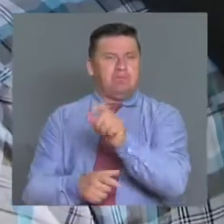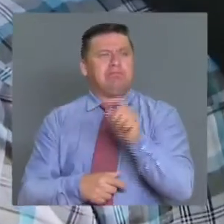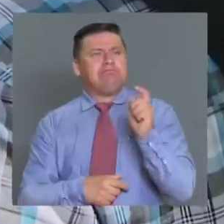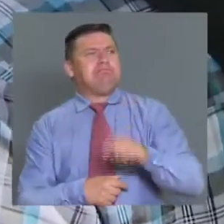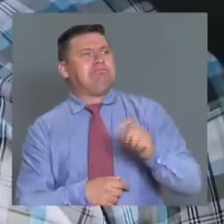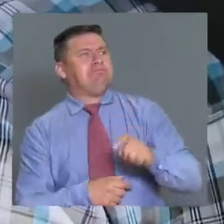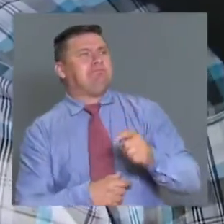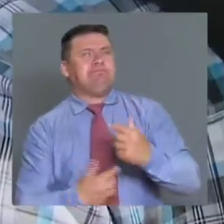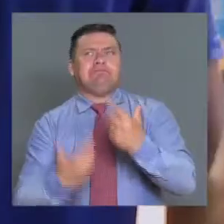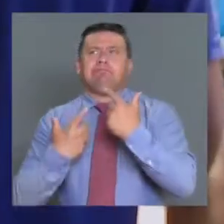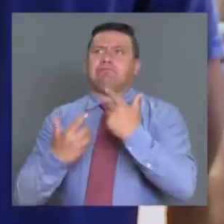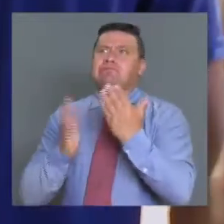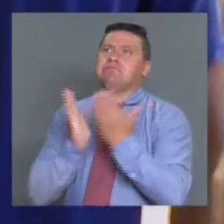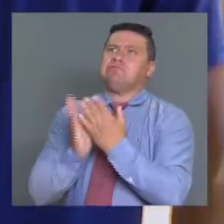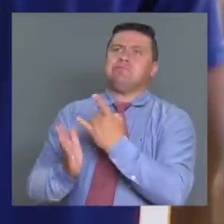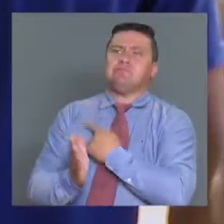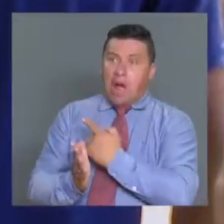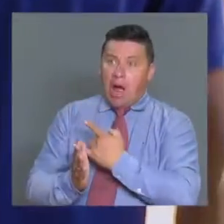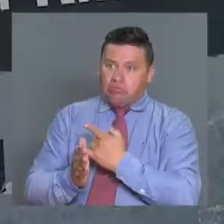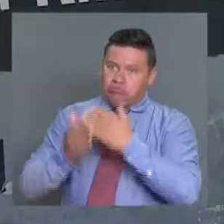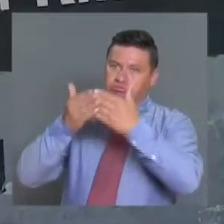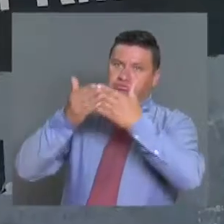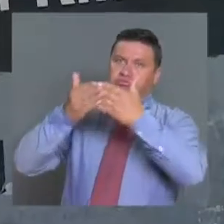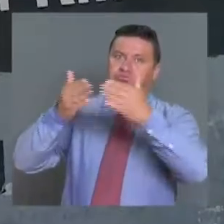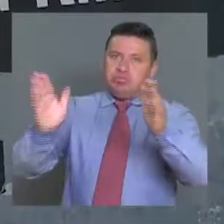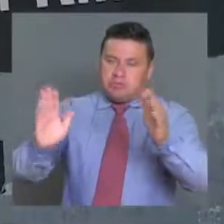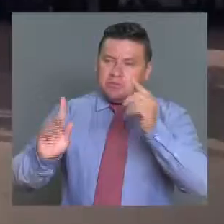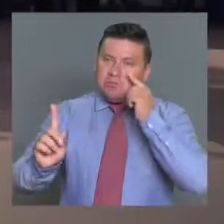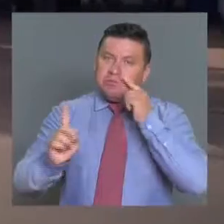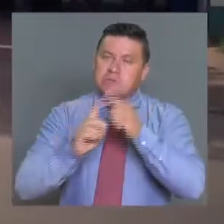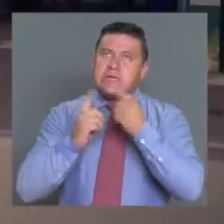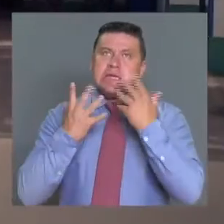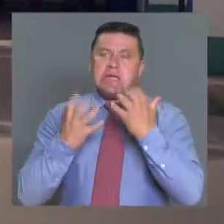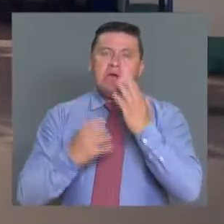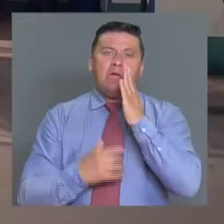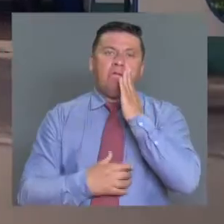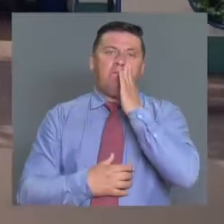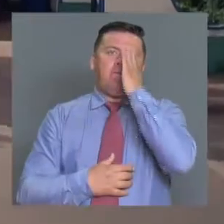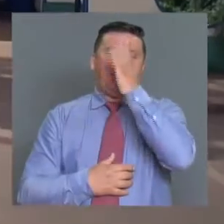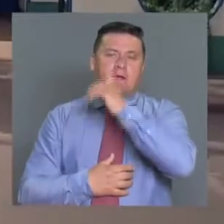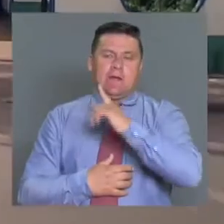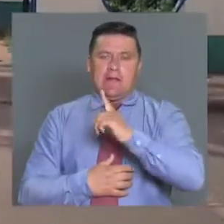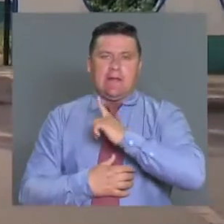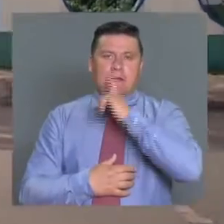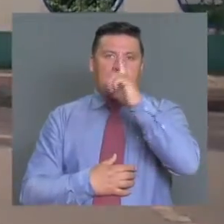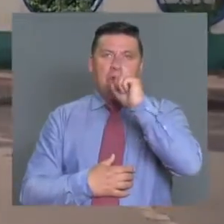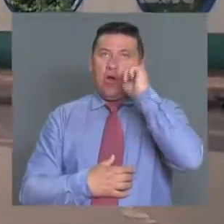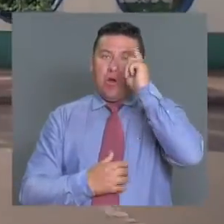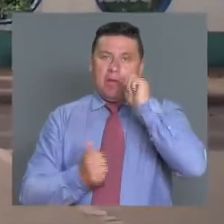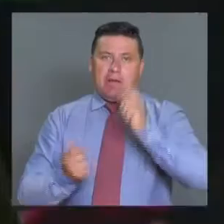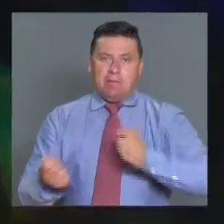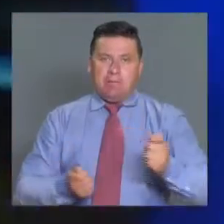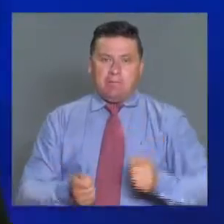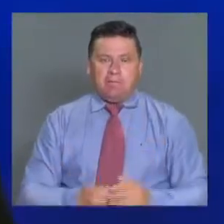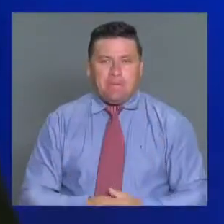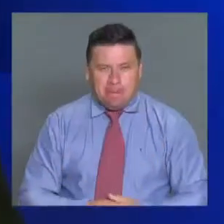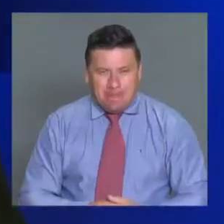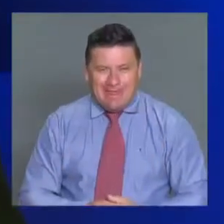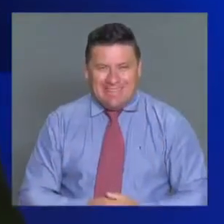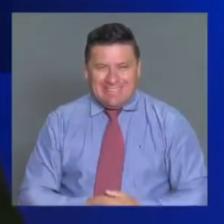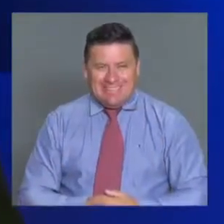necesidad de formarse en educación superior con ambiciones de ser los próximos líderes del buen gobierno